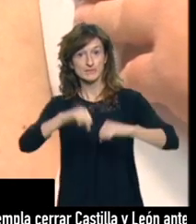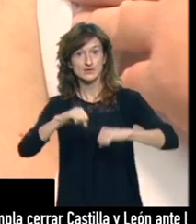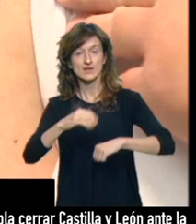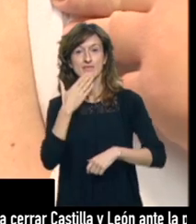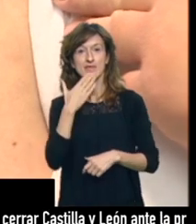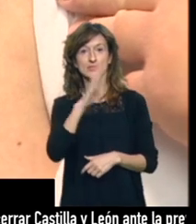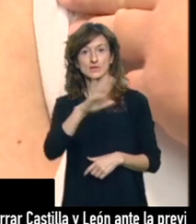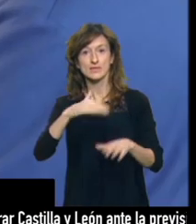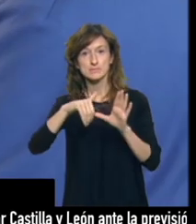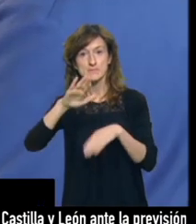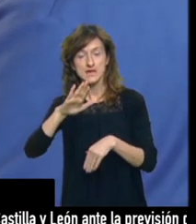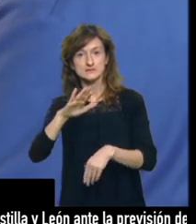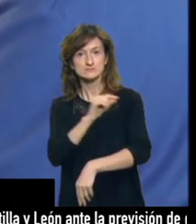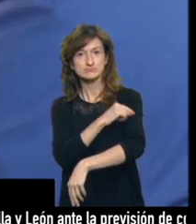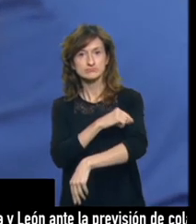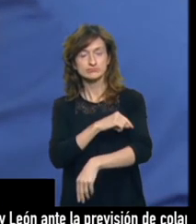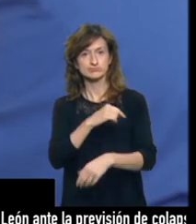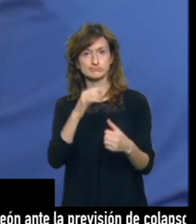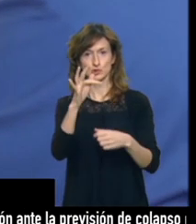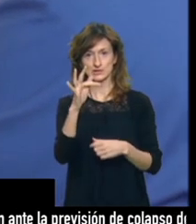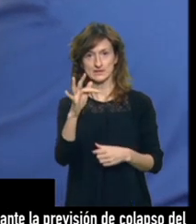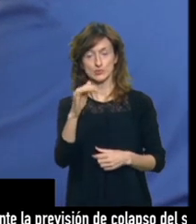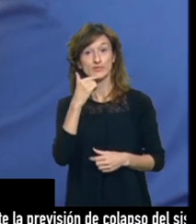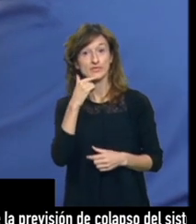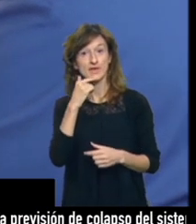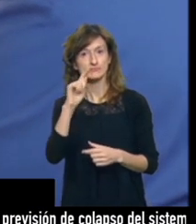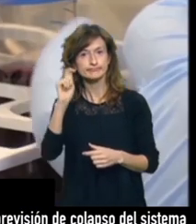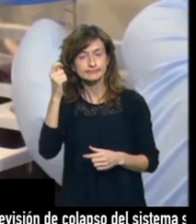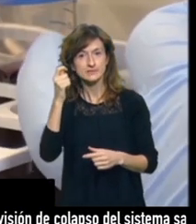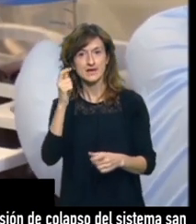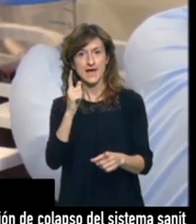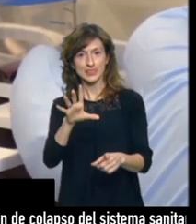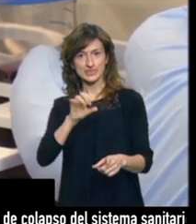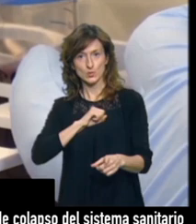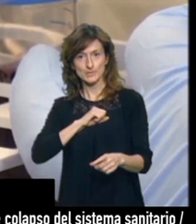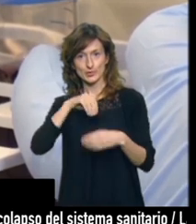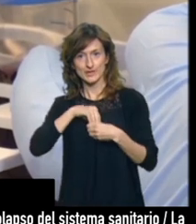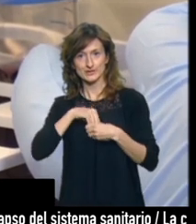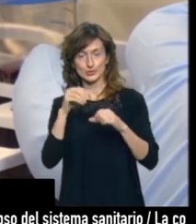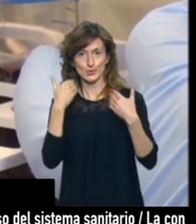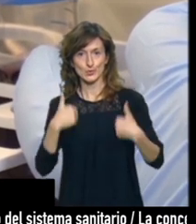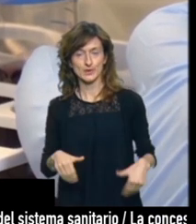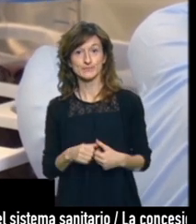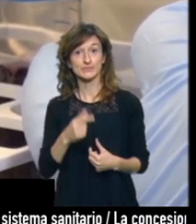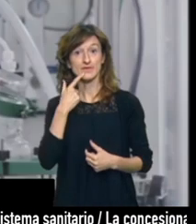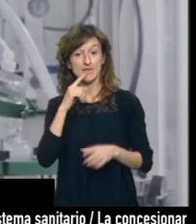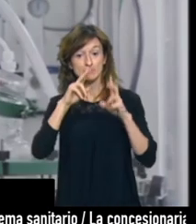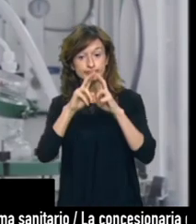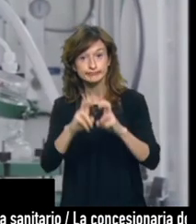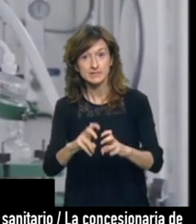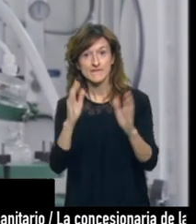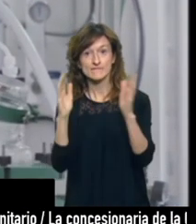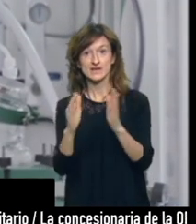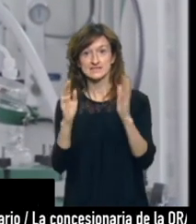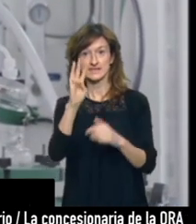de 55 años han sido positivas y han conseguido generar anticuerpos en sus organismos. La investigación se encuentra en